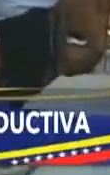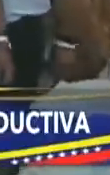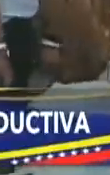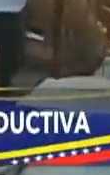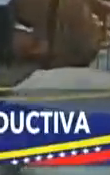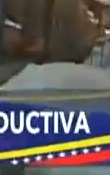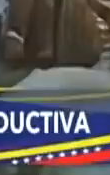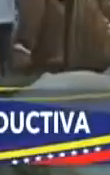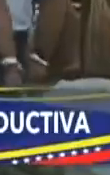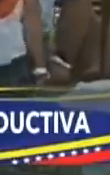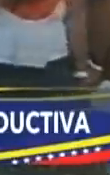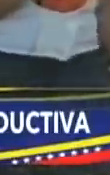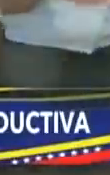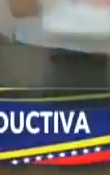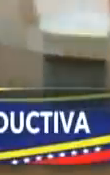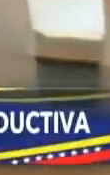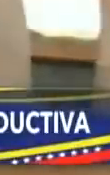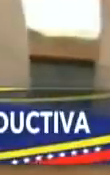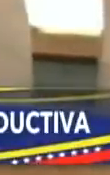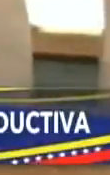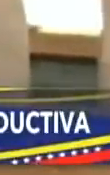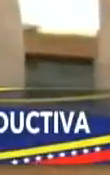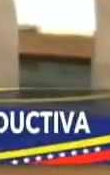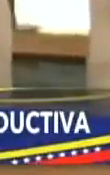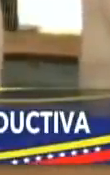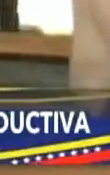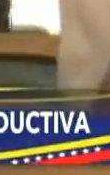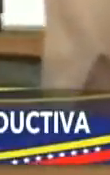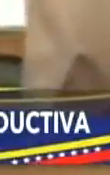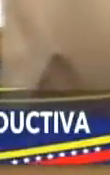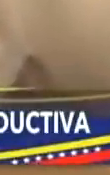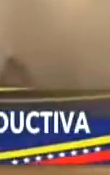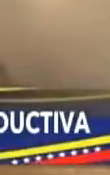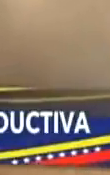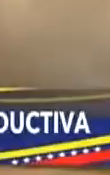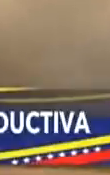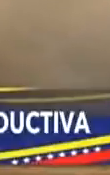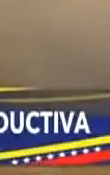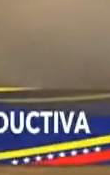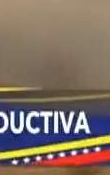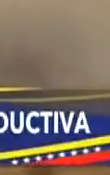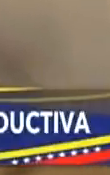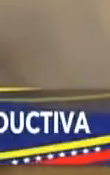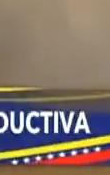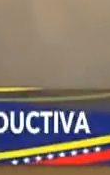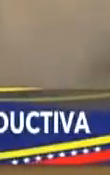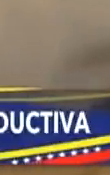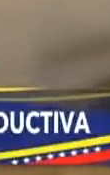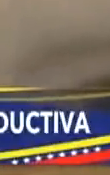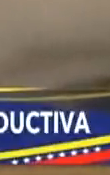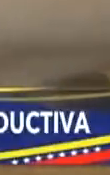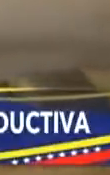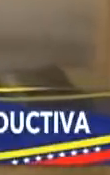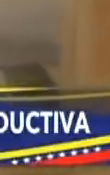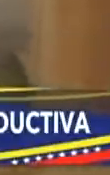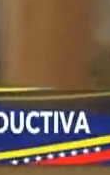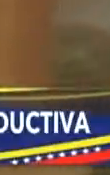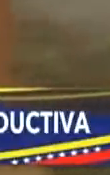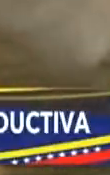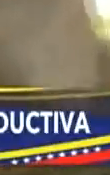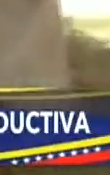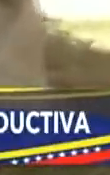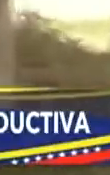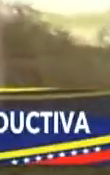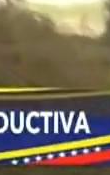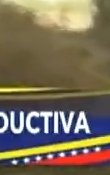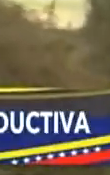Seguro que sí. Bueno, presidente, en ese camino que usted planteaba, en Miranda estamos haciendo un esfuerzo, no solamente caprino, vino,